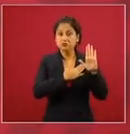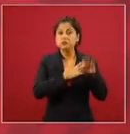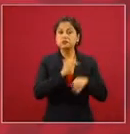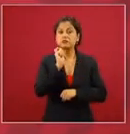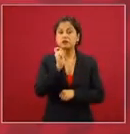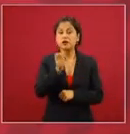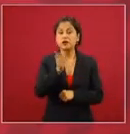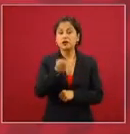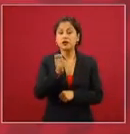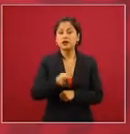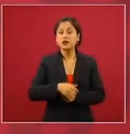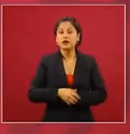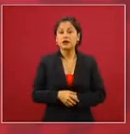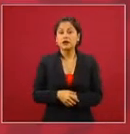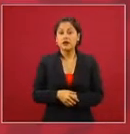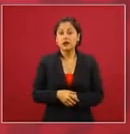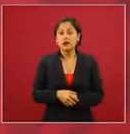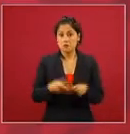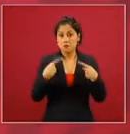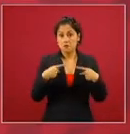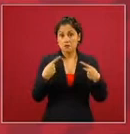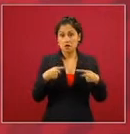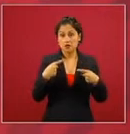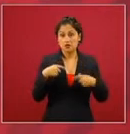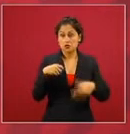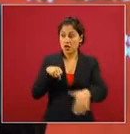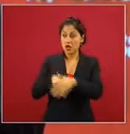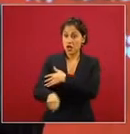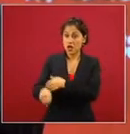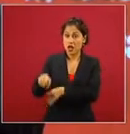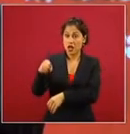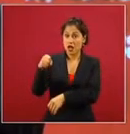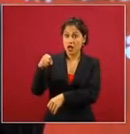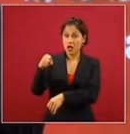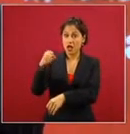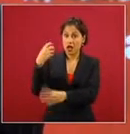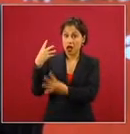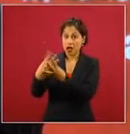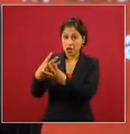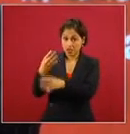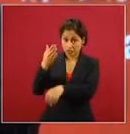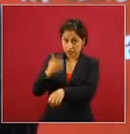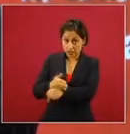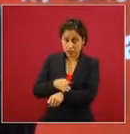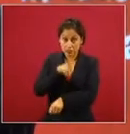cárcel a nadie por consigna desde que estoy aquí.